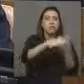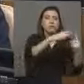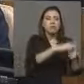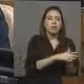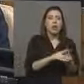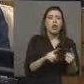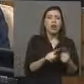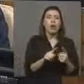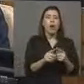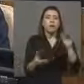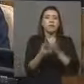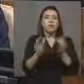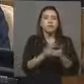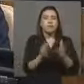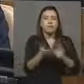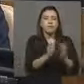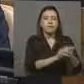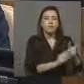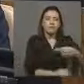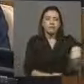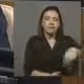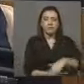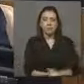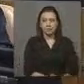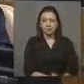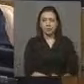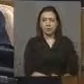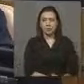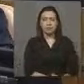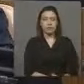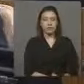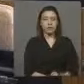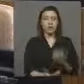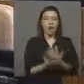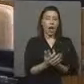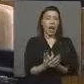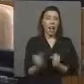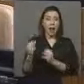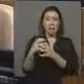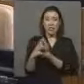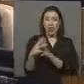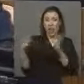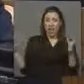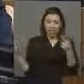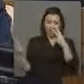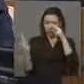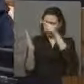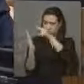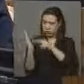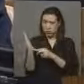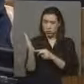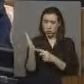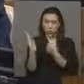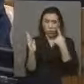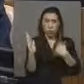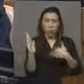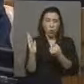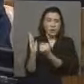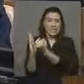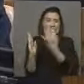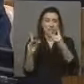tipos de carteles. Y aquí han habido grandes empresarios, o las cifras son decididoras, presidente.